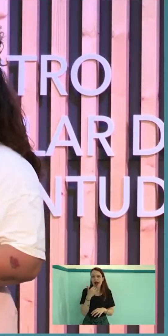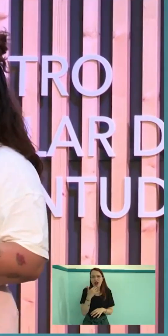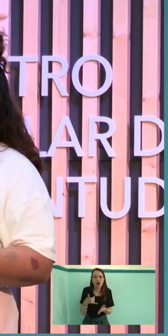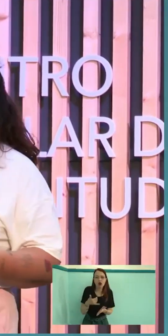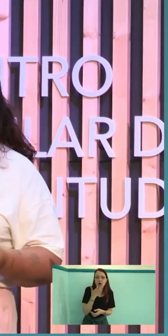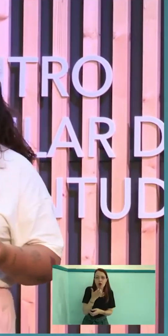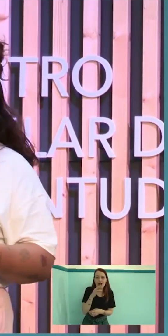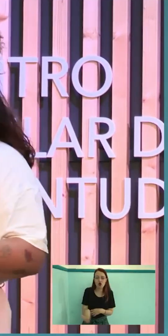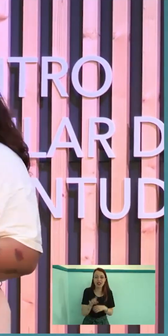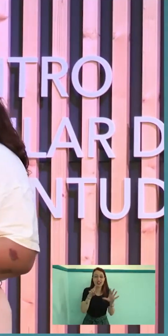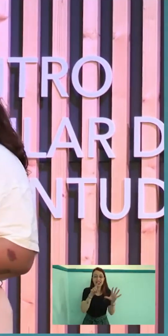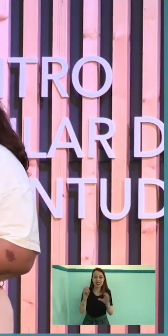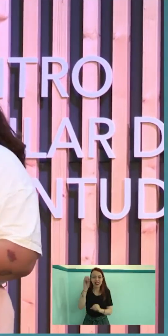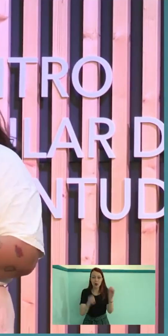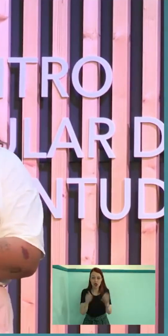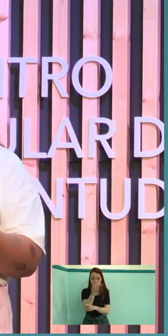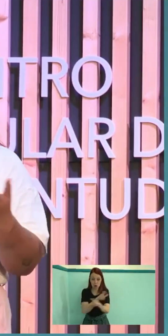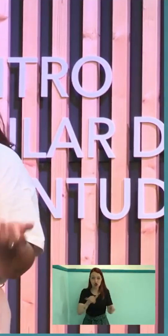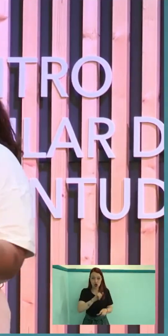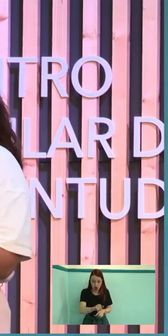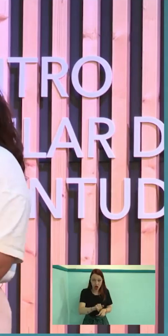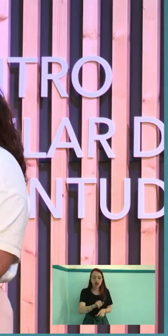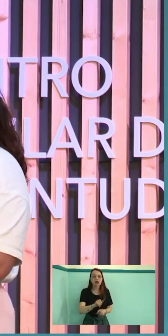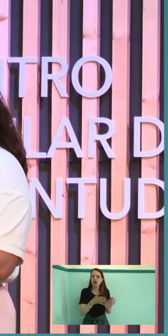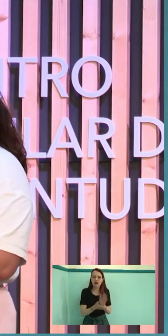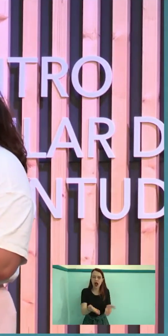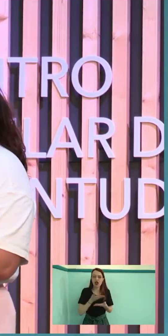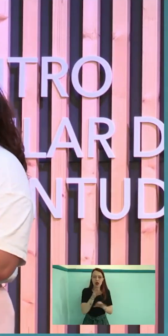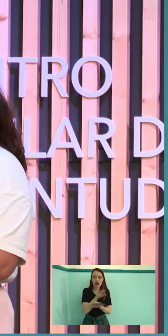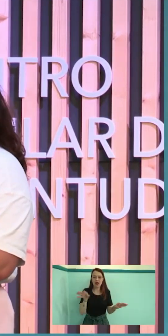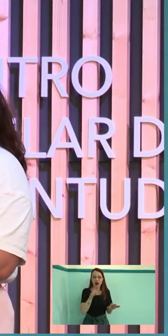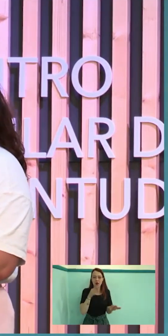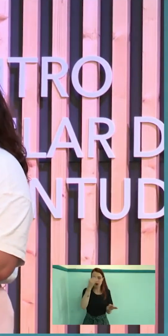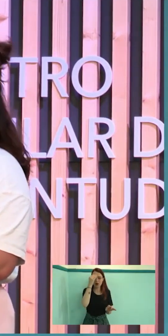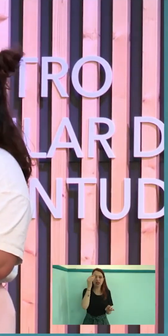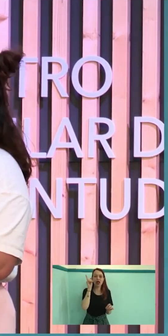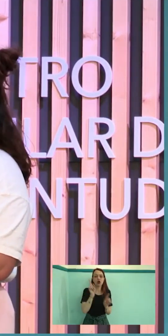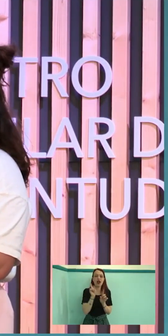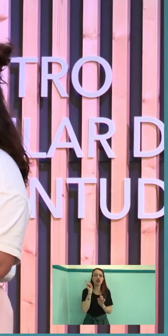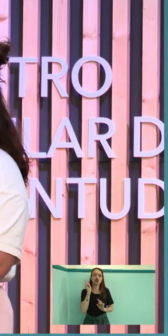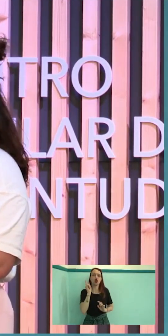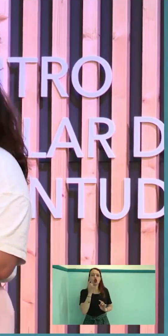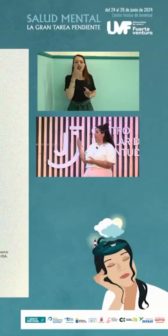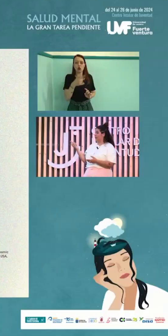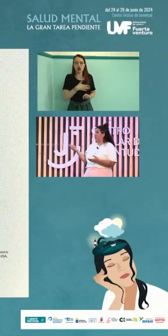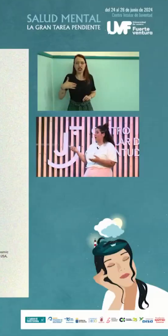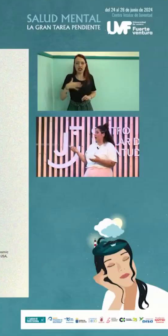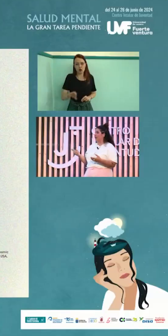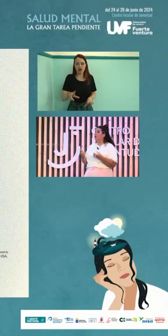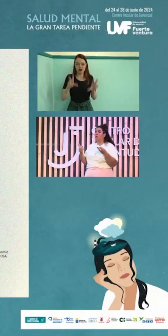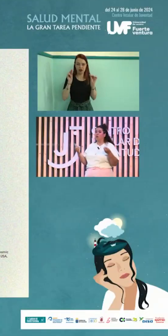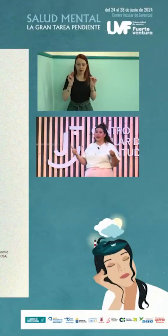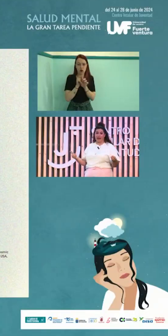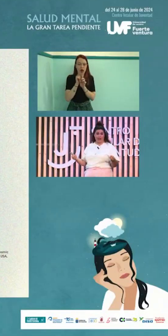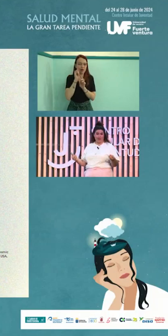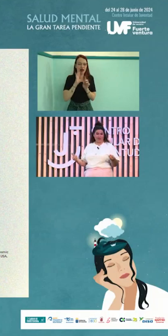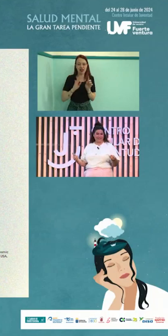trastorno por atracón no piden ayuda porque creen que es una cuestión de fuerza de voluntad Uy mentira esto no va eem que esto que es una una creencia